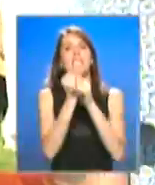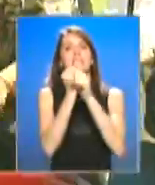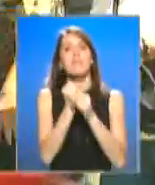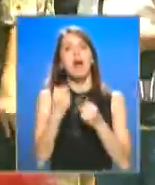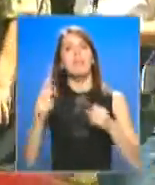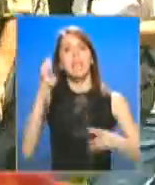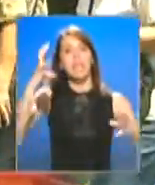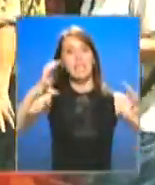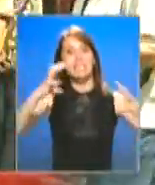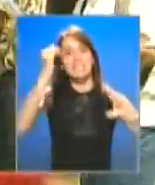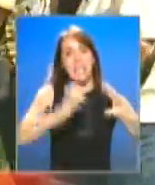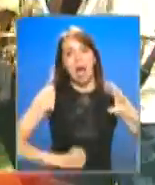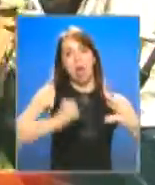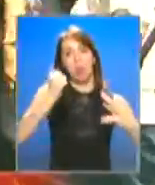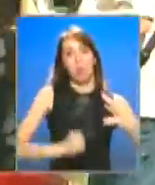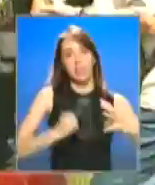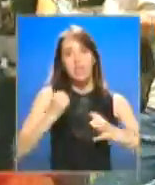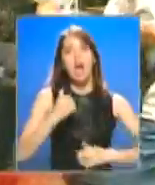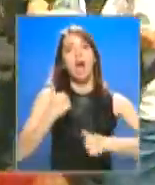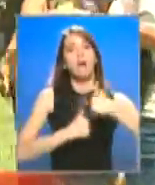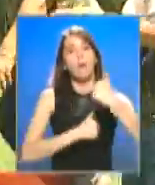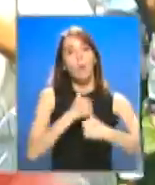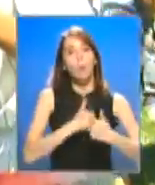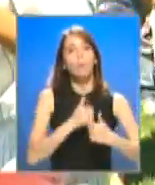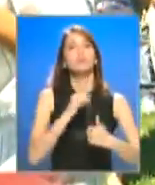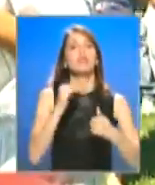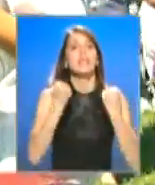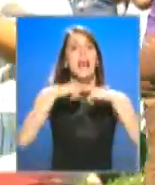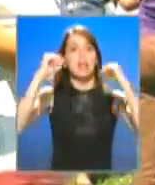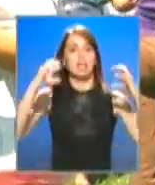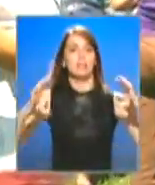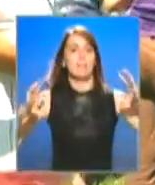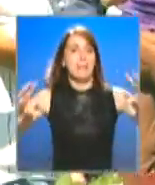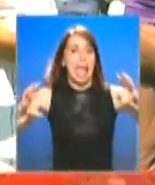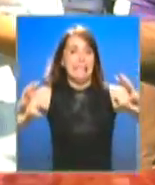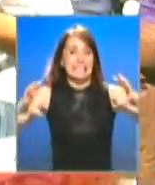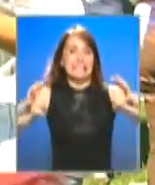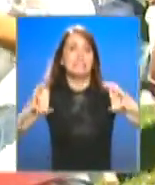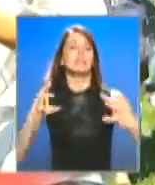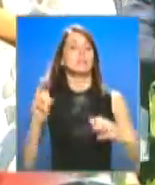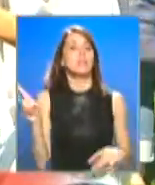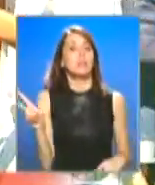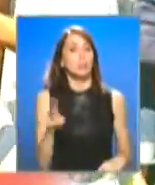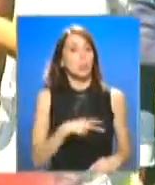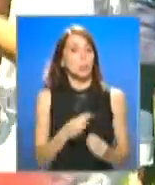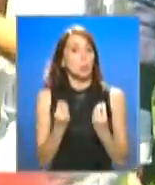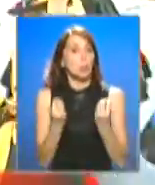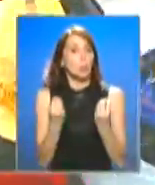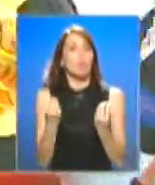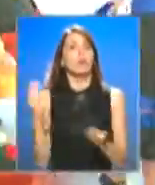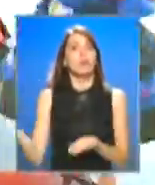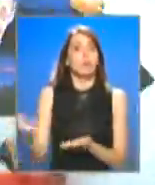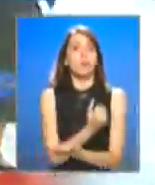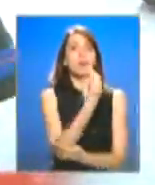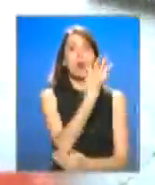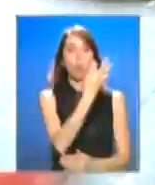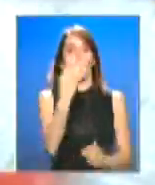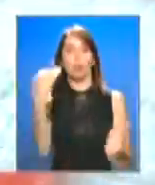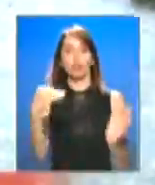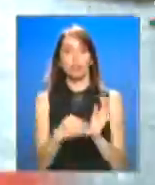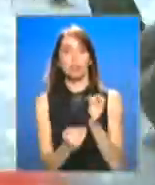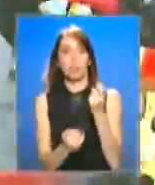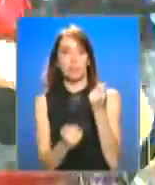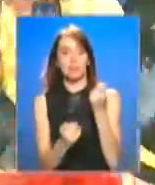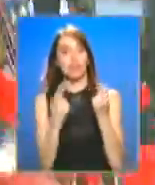Sandía, por supuesto, con el concurso y el ganador de esta sandía más grande, que se llevará un jugoso premio de 400.000 pesos